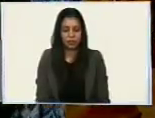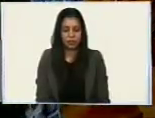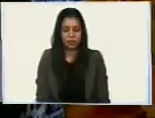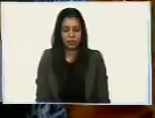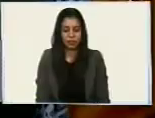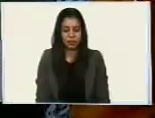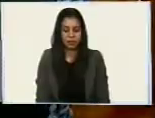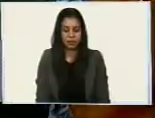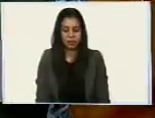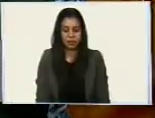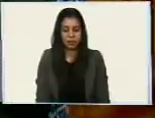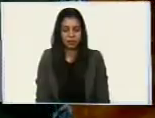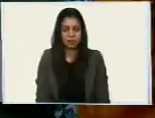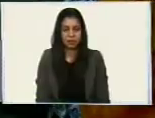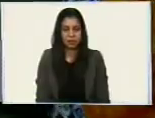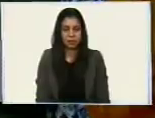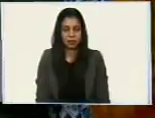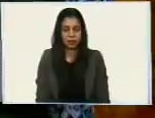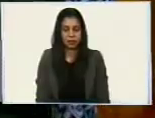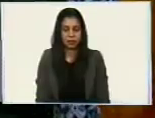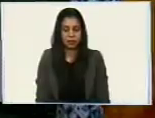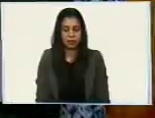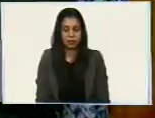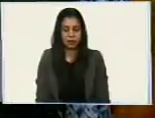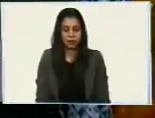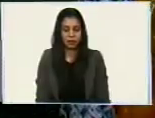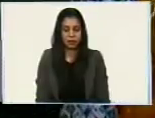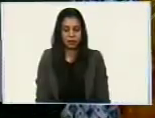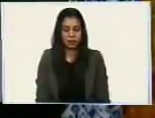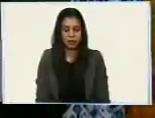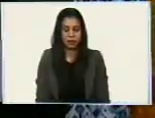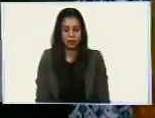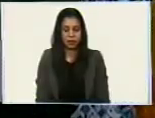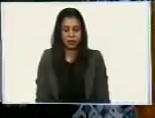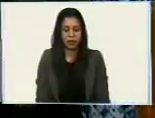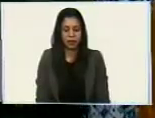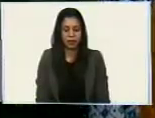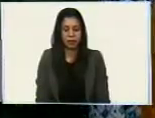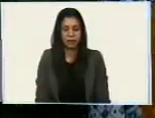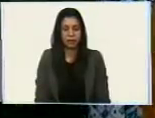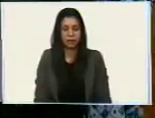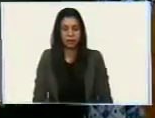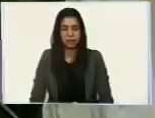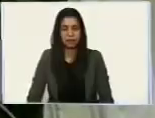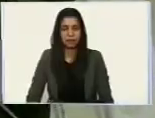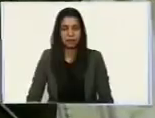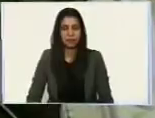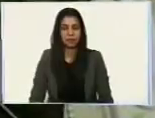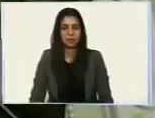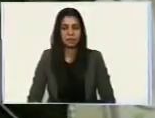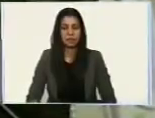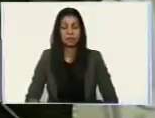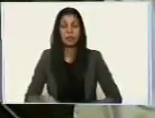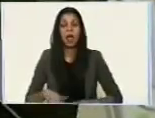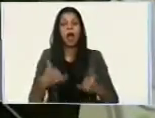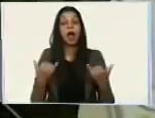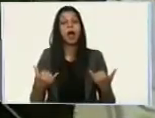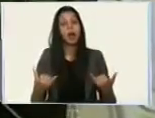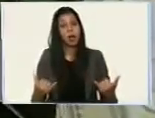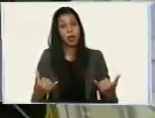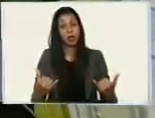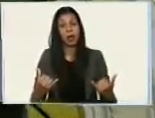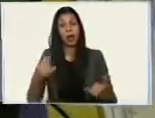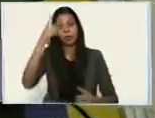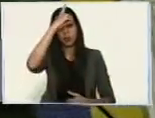Ahora proceden a tomar posesión de sus